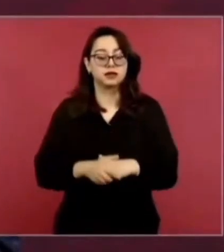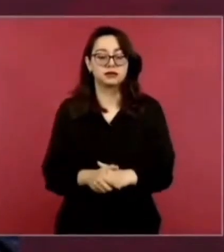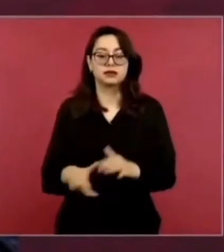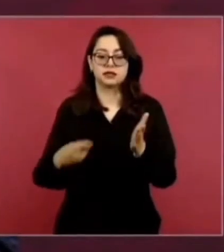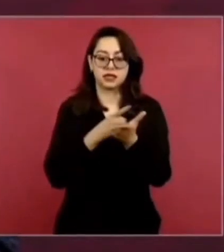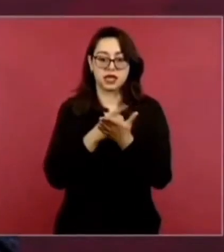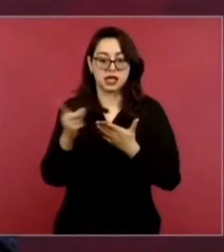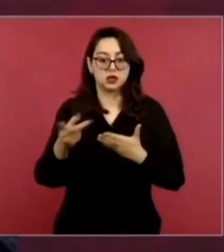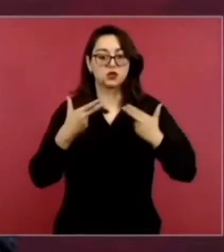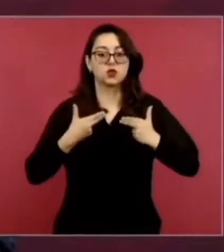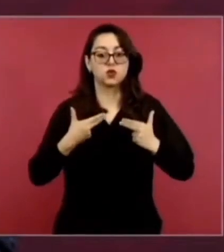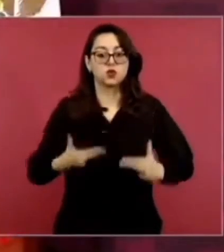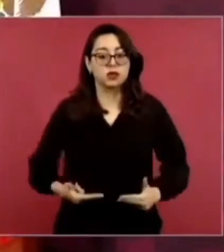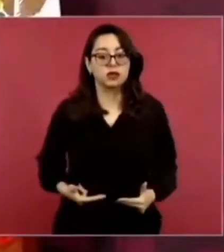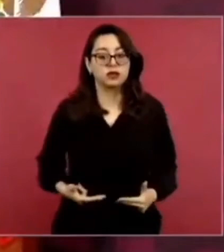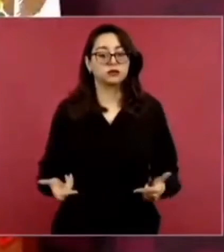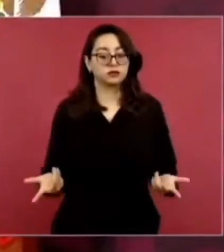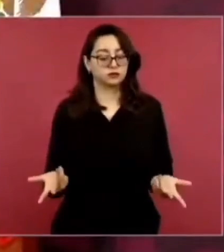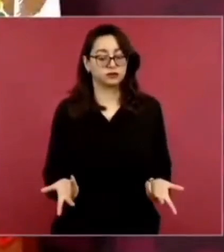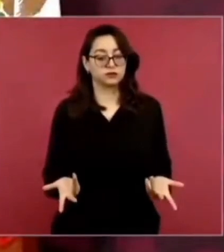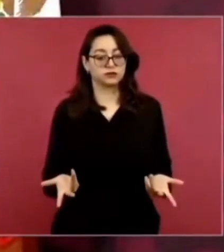humanos,